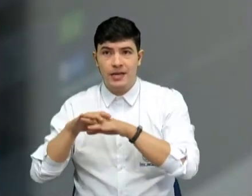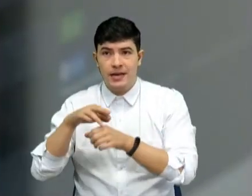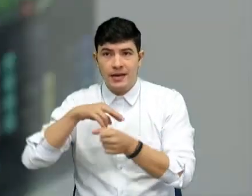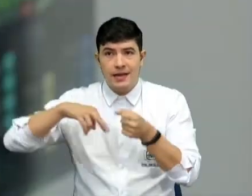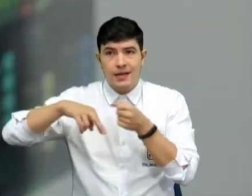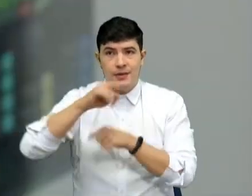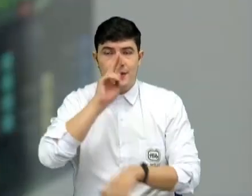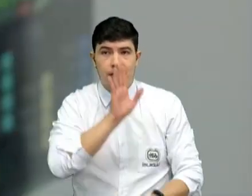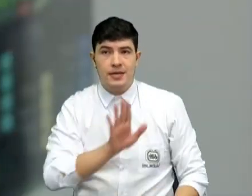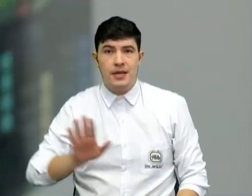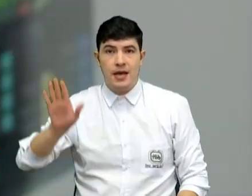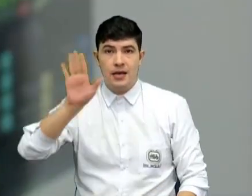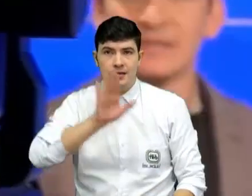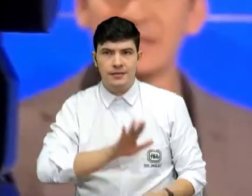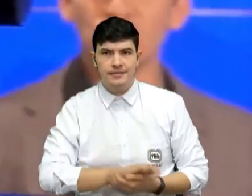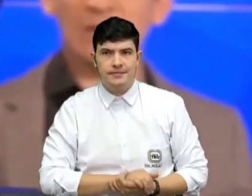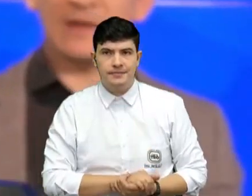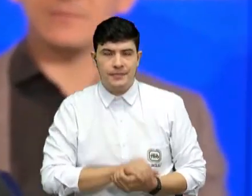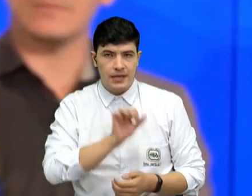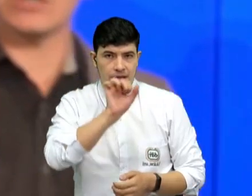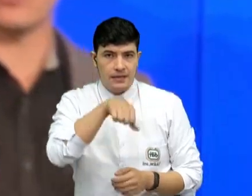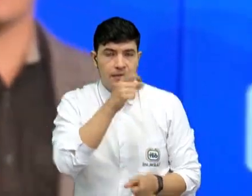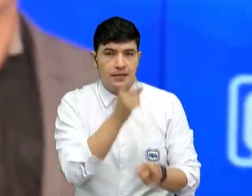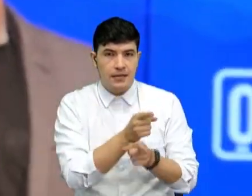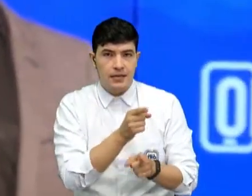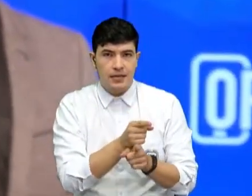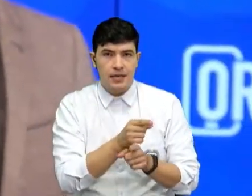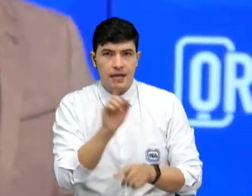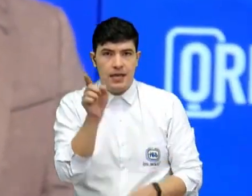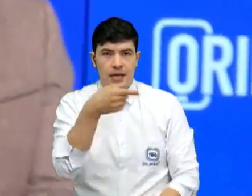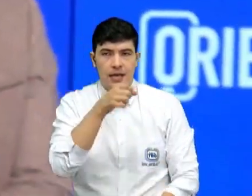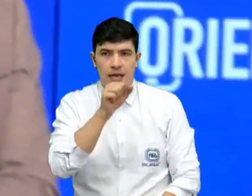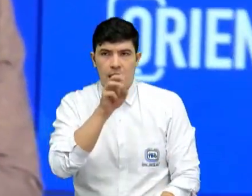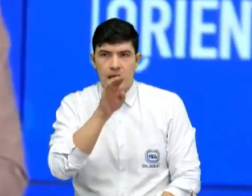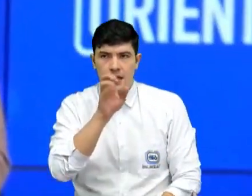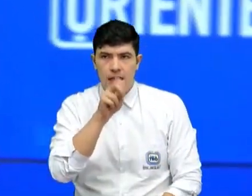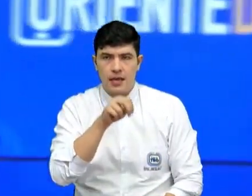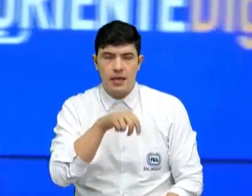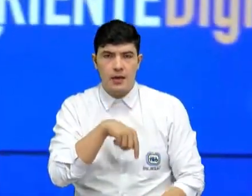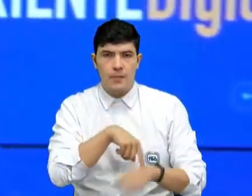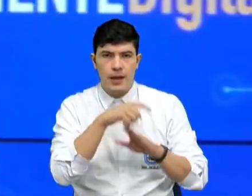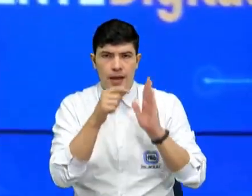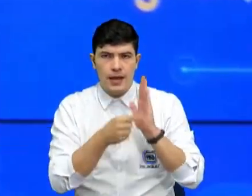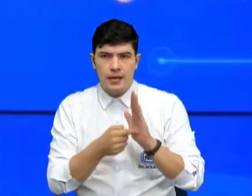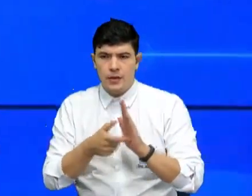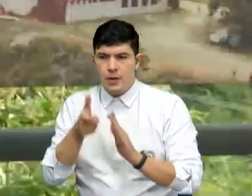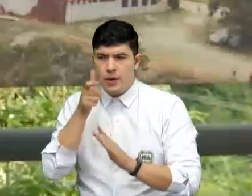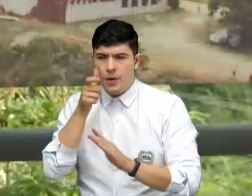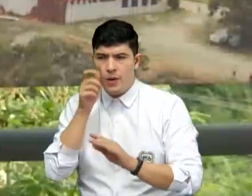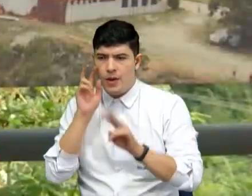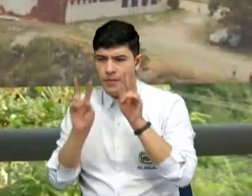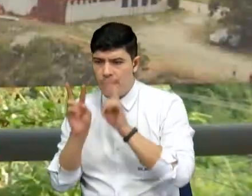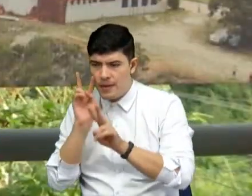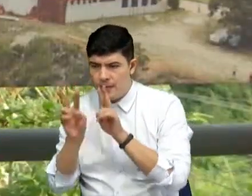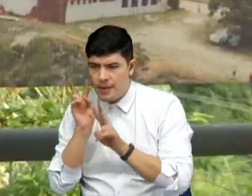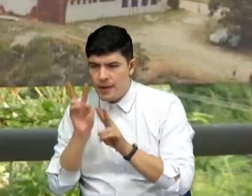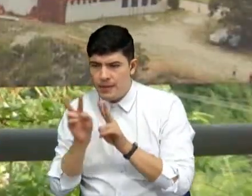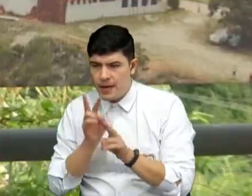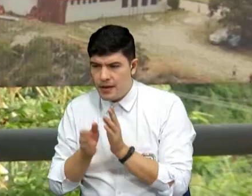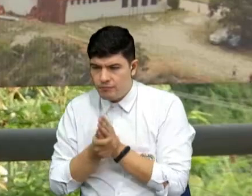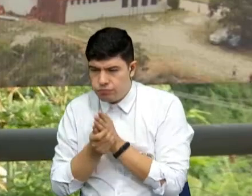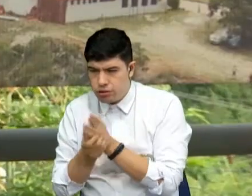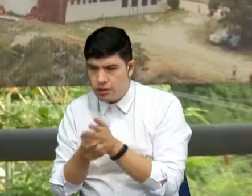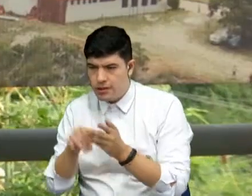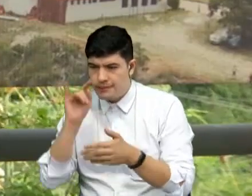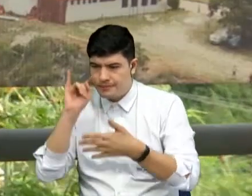nacional. Estamos en el engagement completo, en seguidores y en visualizaciones de nuestros productos en las plataformas